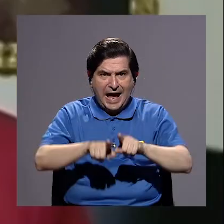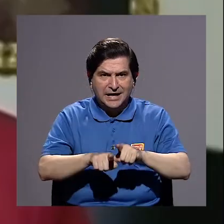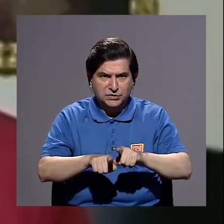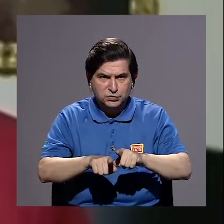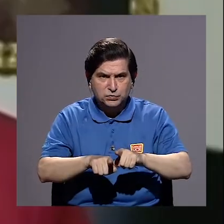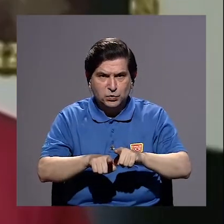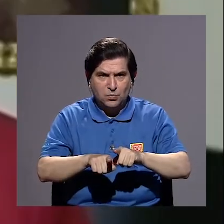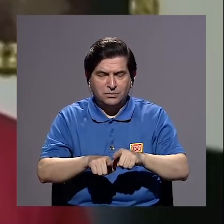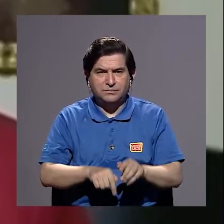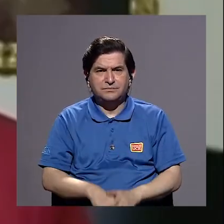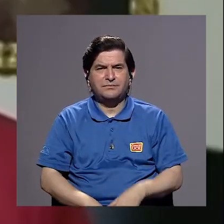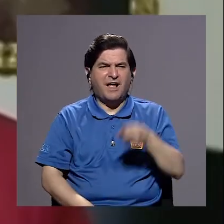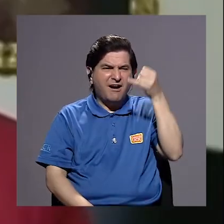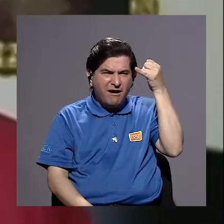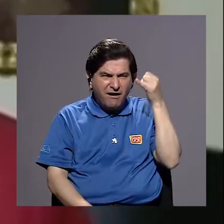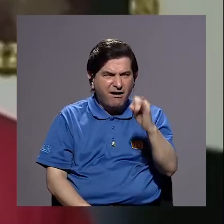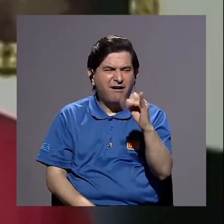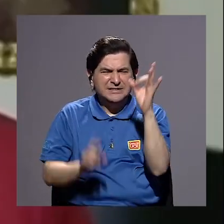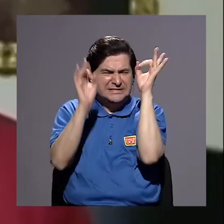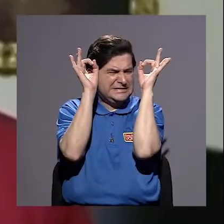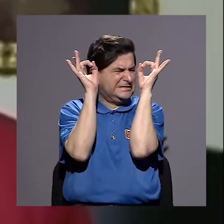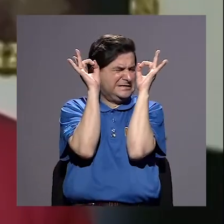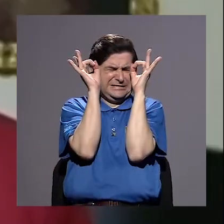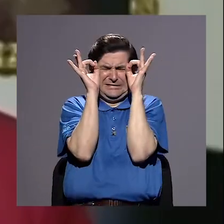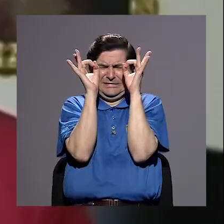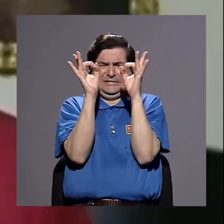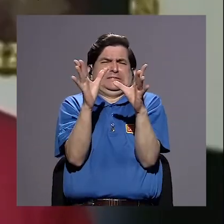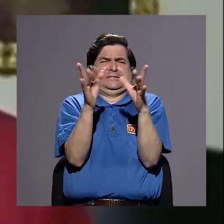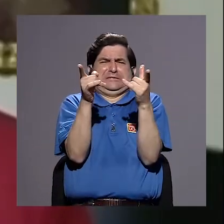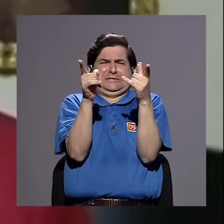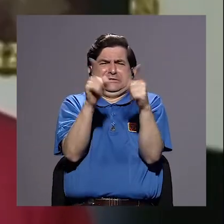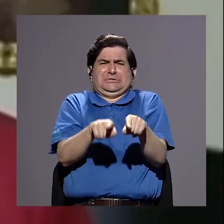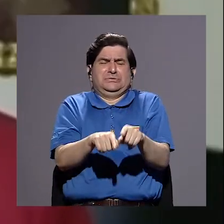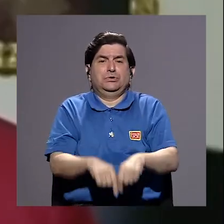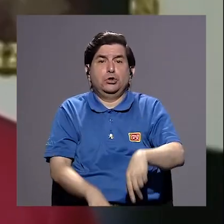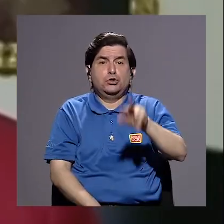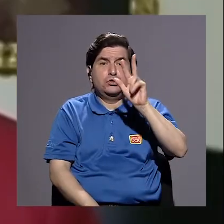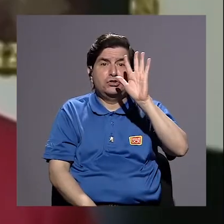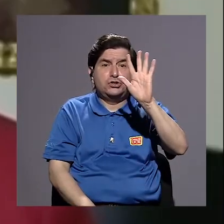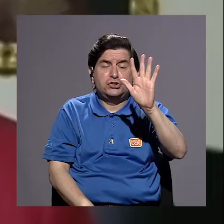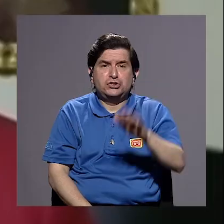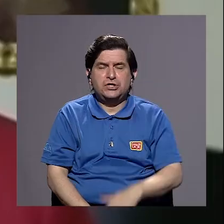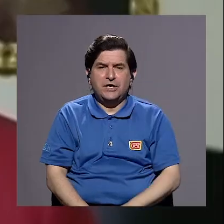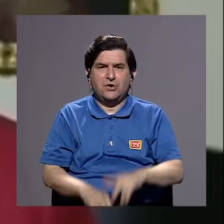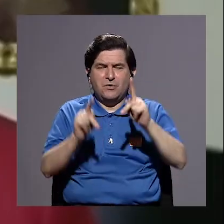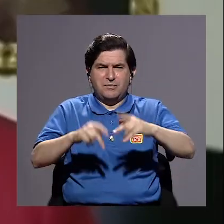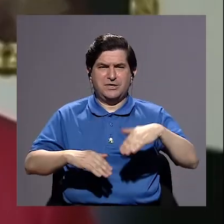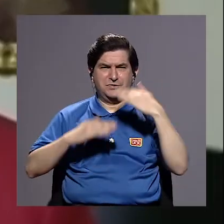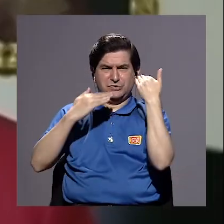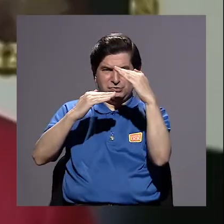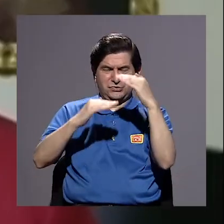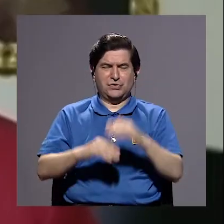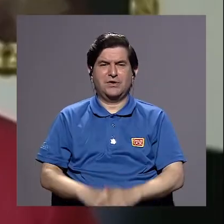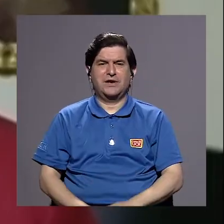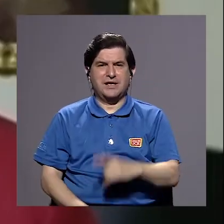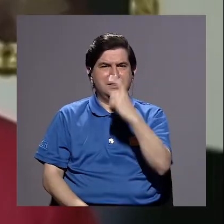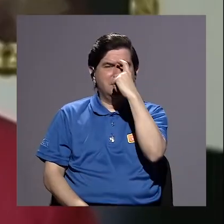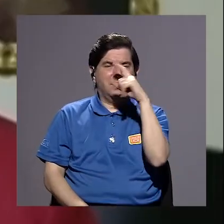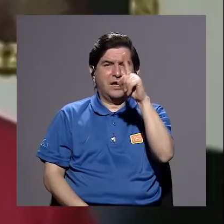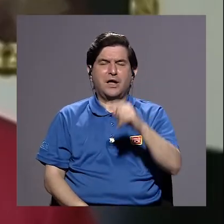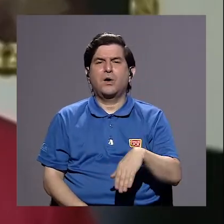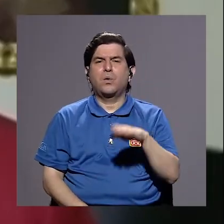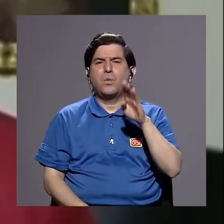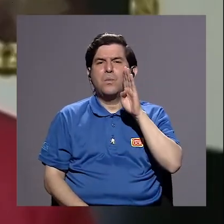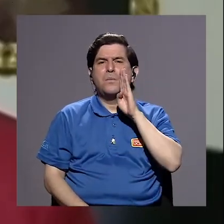por ejemplo, de aquella violación horrorosa que se dio entre 5 karatecas en Escazú, en un bar a